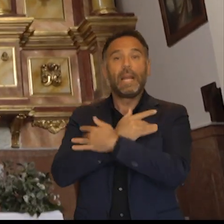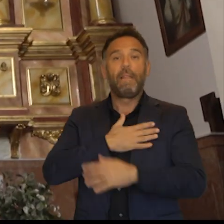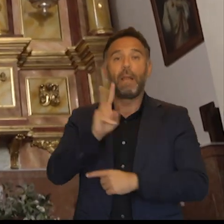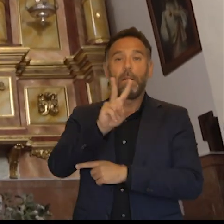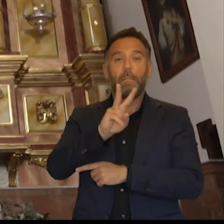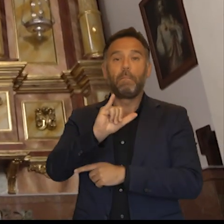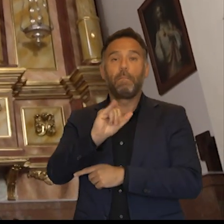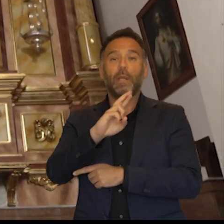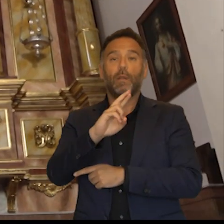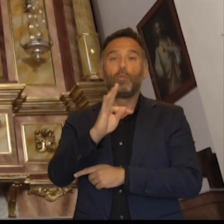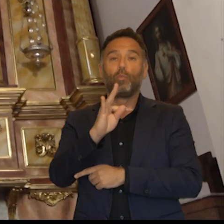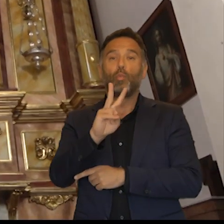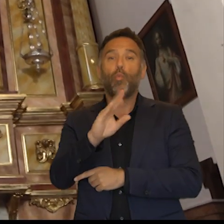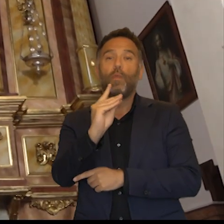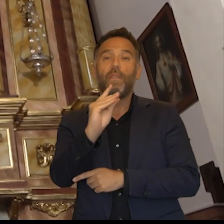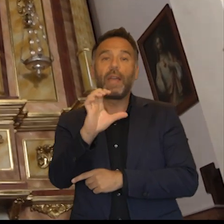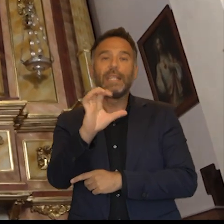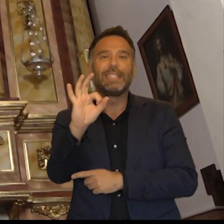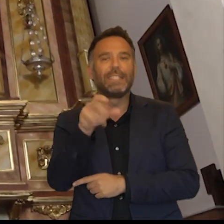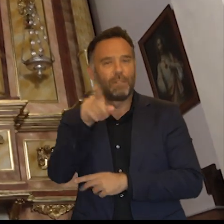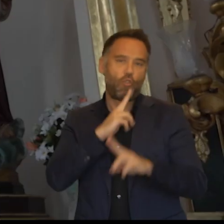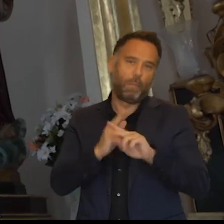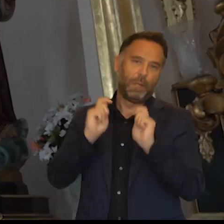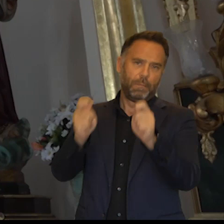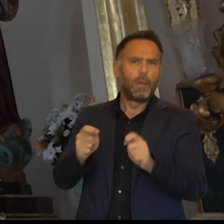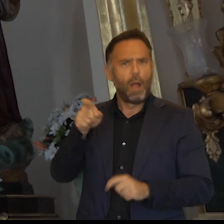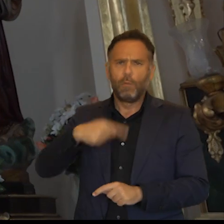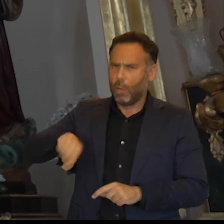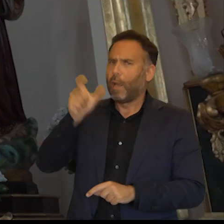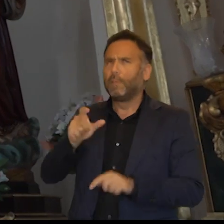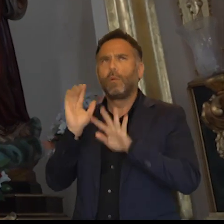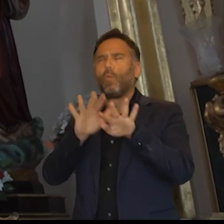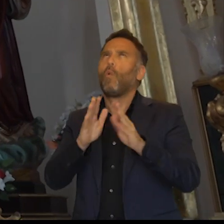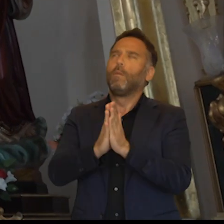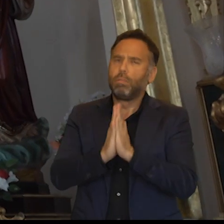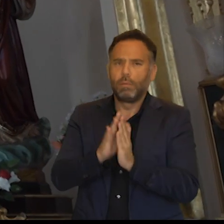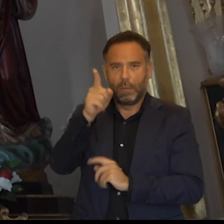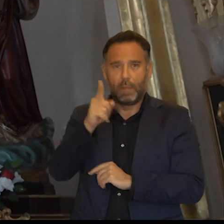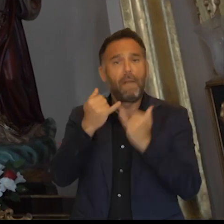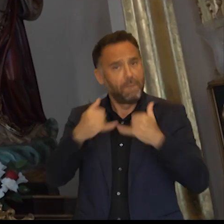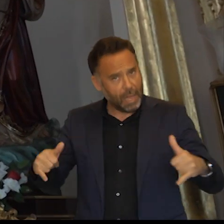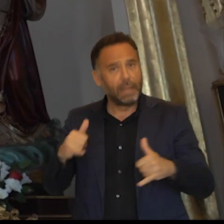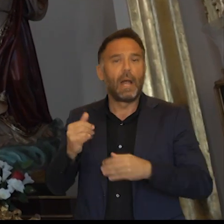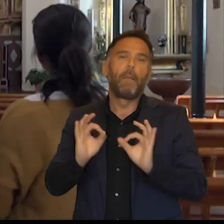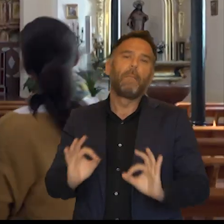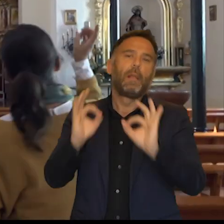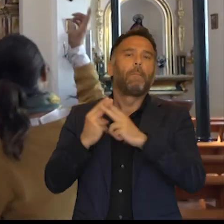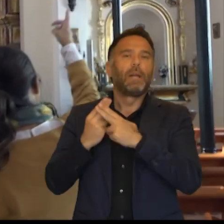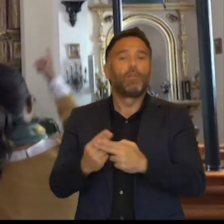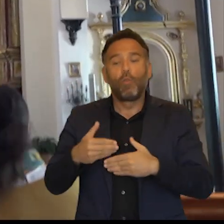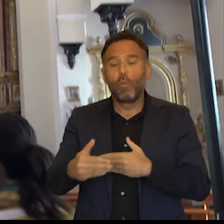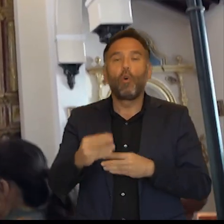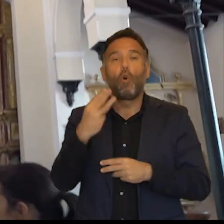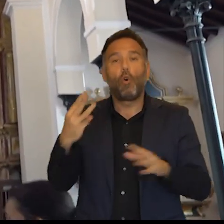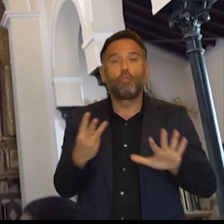el altar mayor. Aquí hay mucha devoción en esta Virgen. Las fiestas, celebramos unas fiestas patronales que son el 8 de